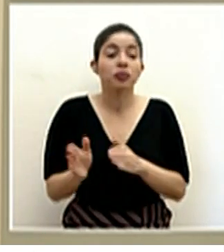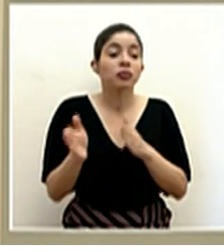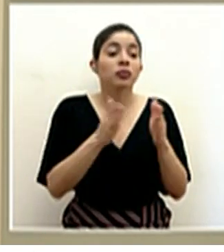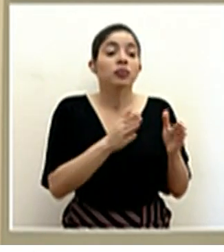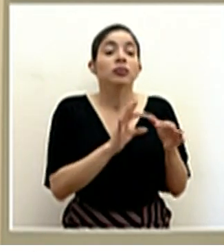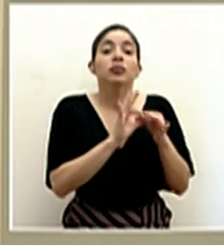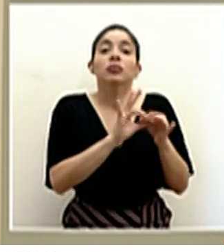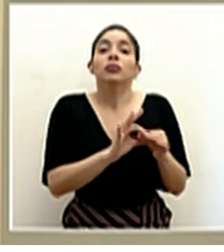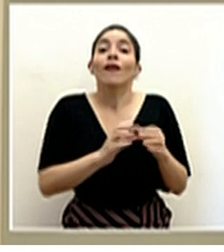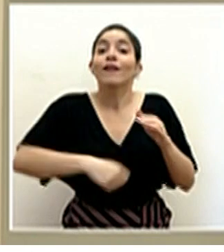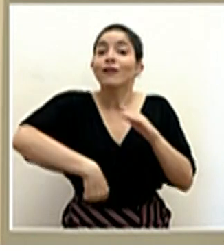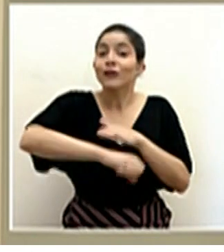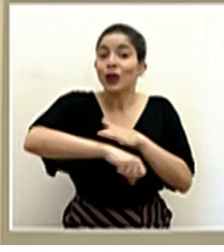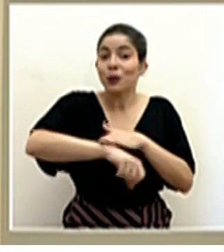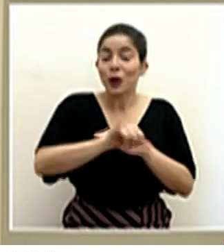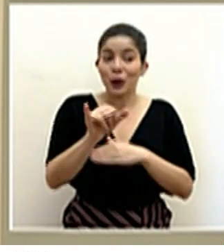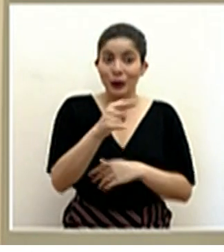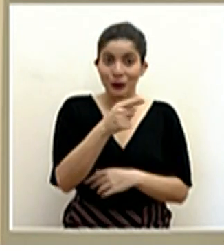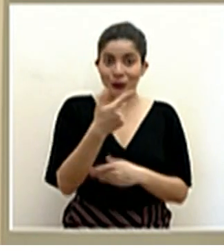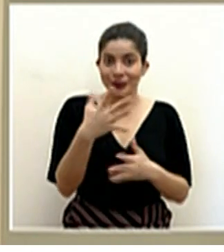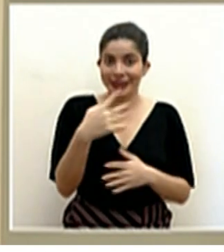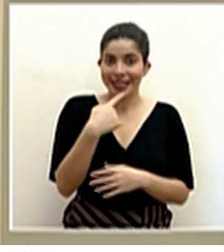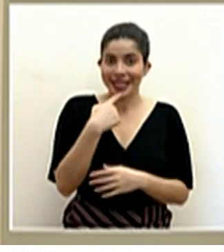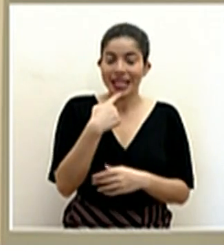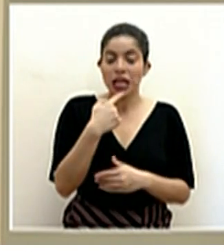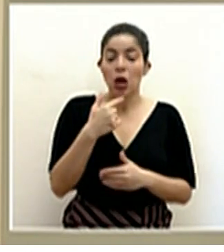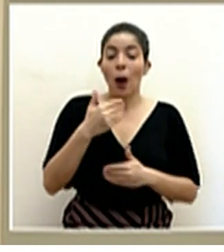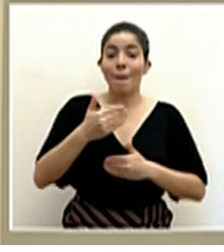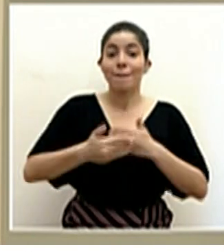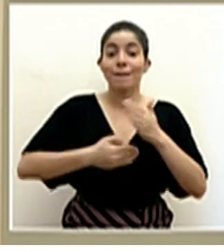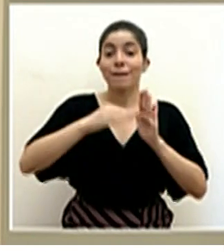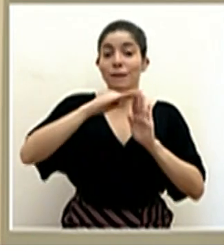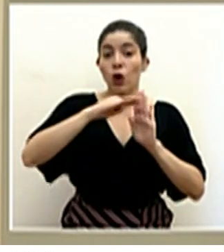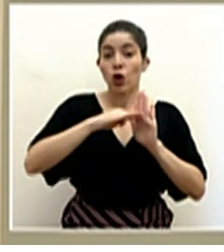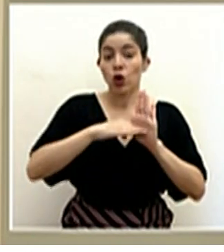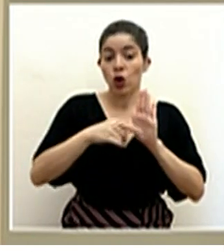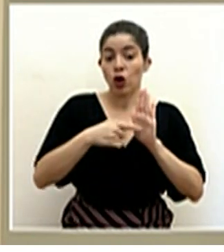respecto al fútbol, como usted lo indicaba, el protocolo que han